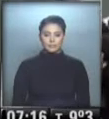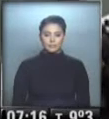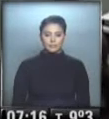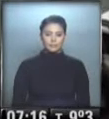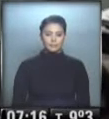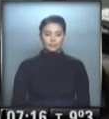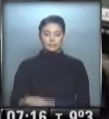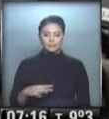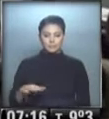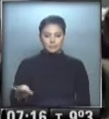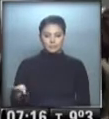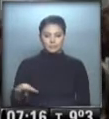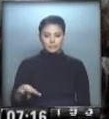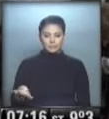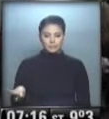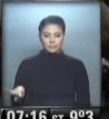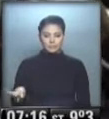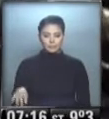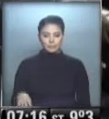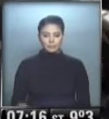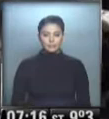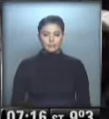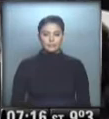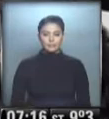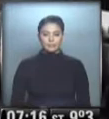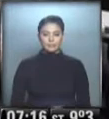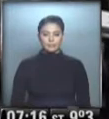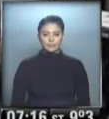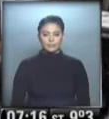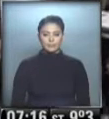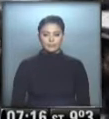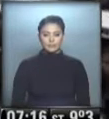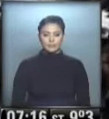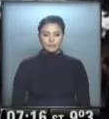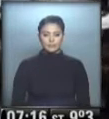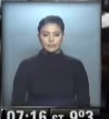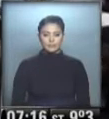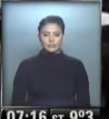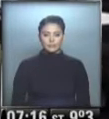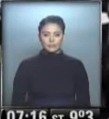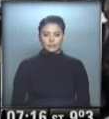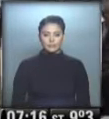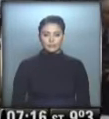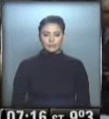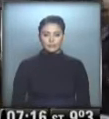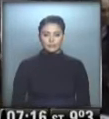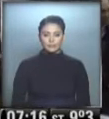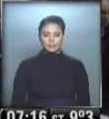6 respecto soberanía no una base para relacionamiento entre las naciones